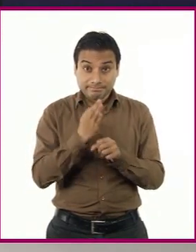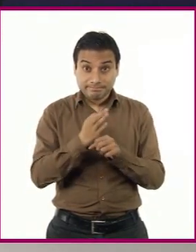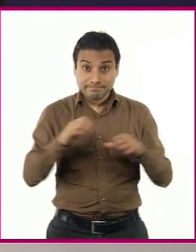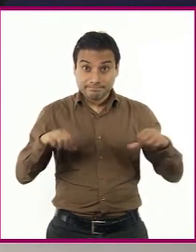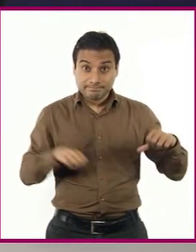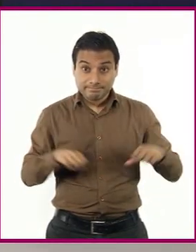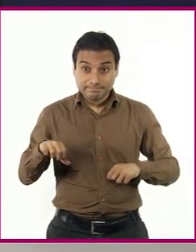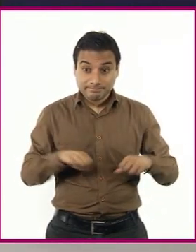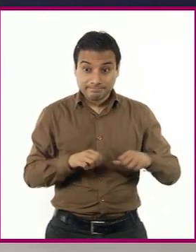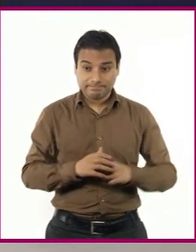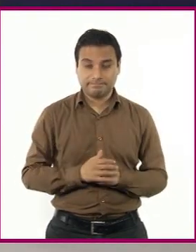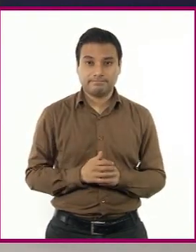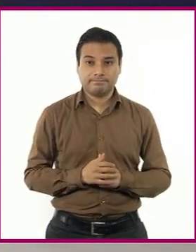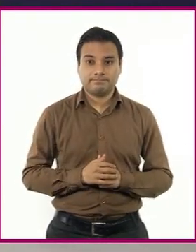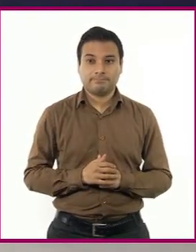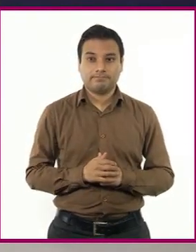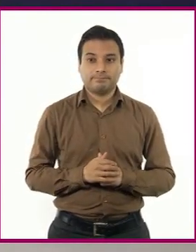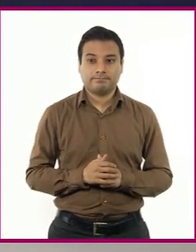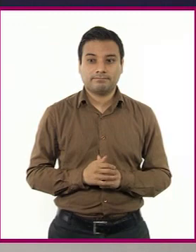sesión?